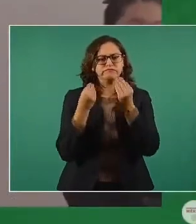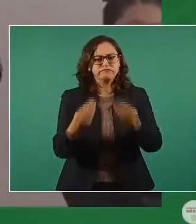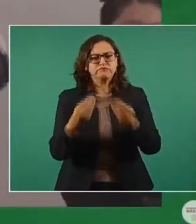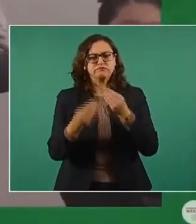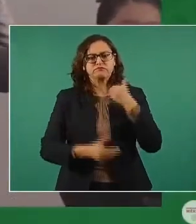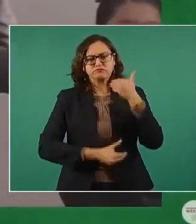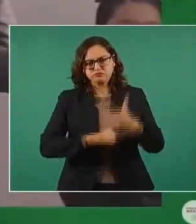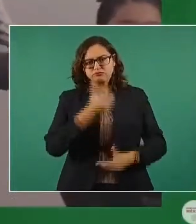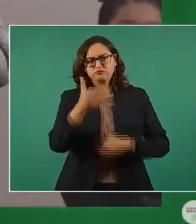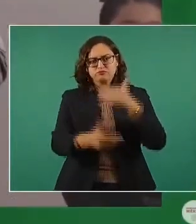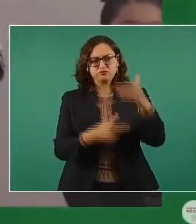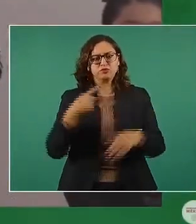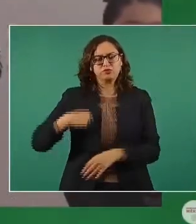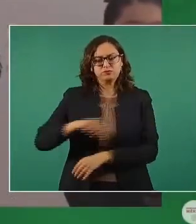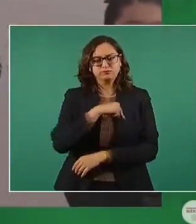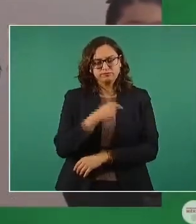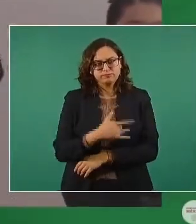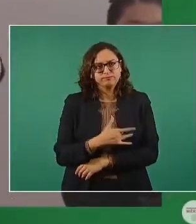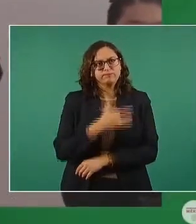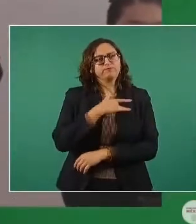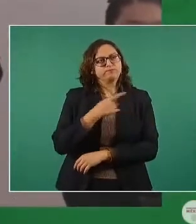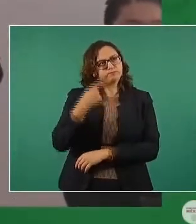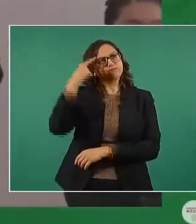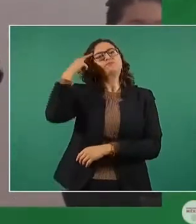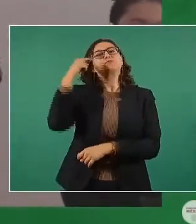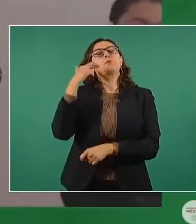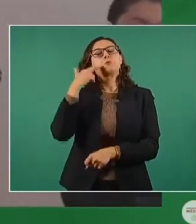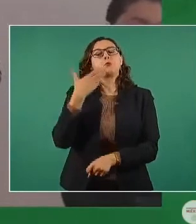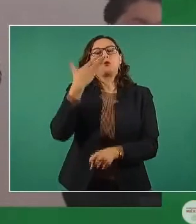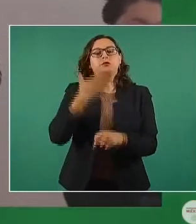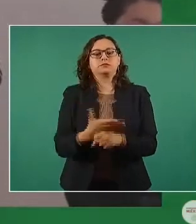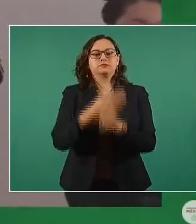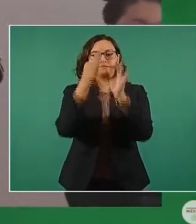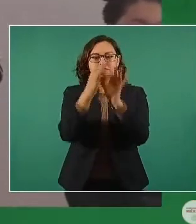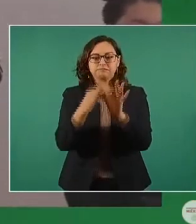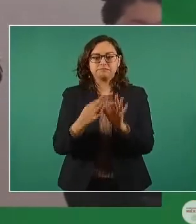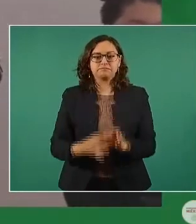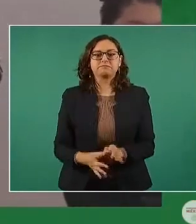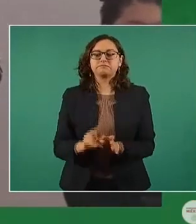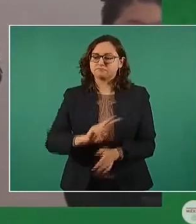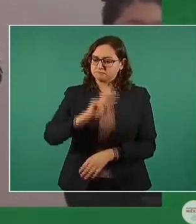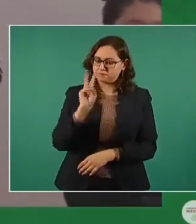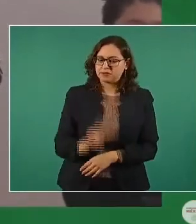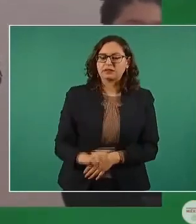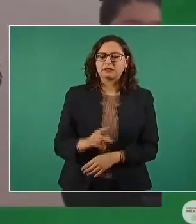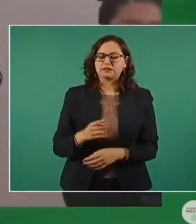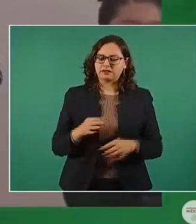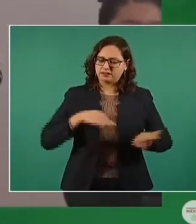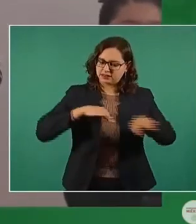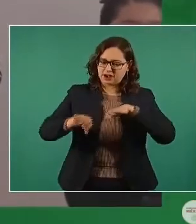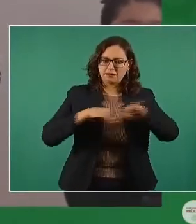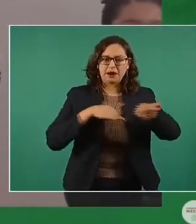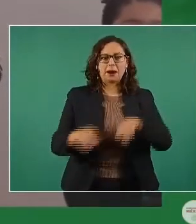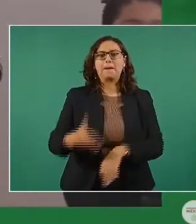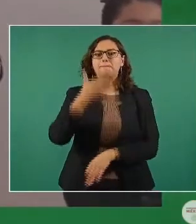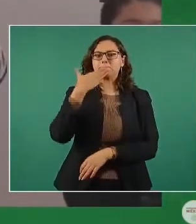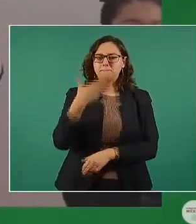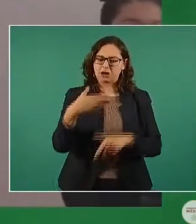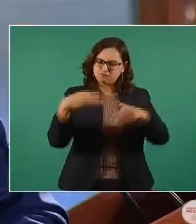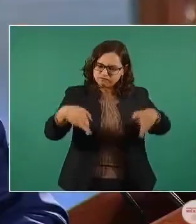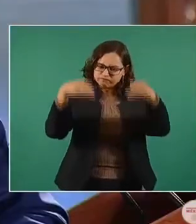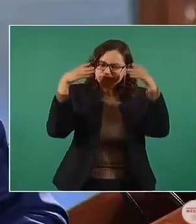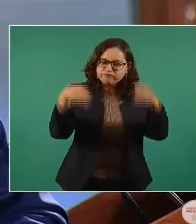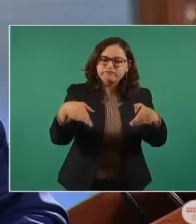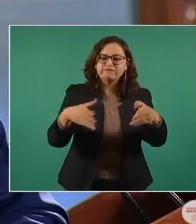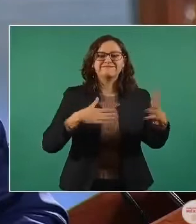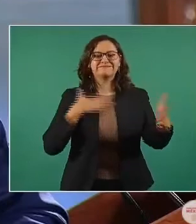estamos conscientes de la enorme responsabilidad que tenemos y le queremos decir que lo vamos a hacer muy bien, que estamos todos concentrados, con mucha